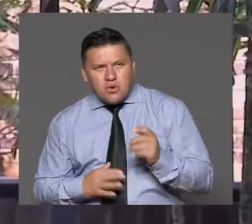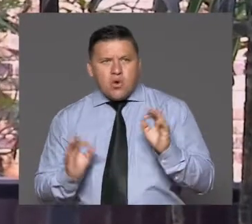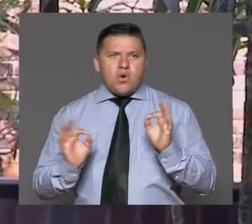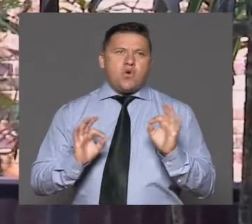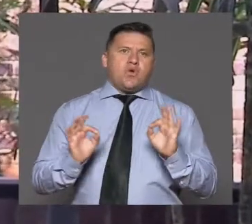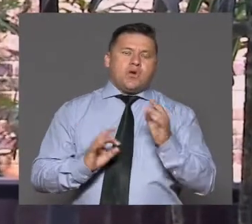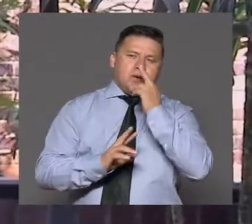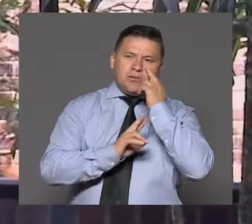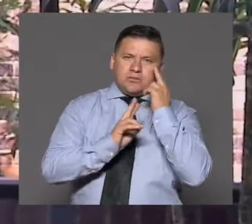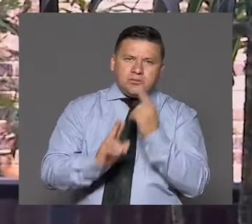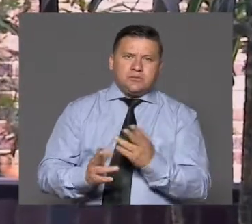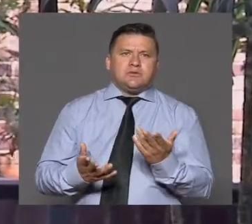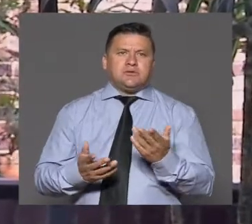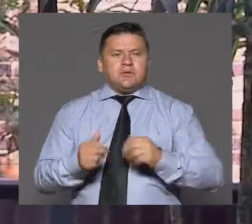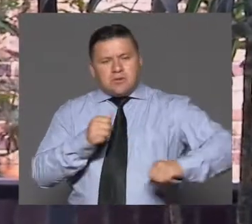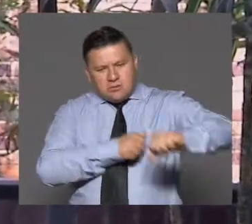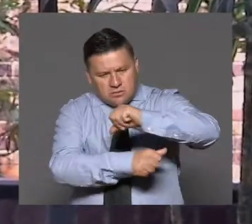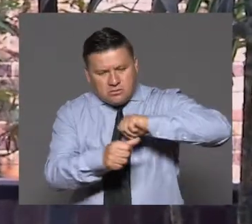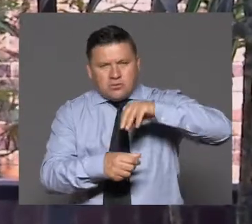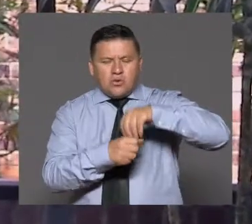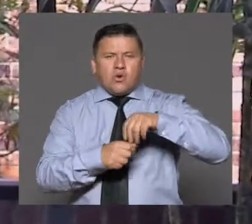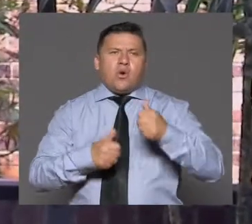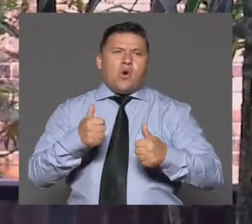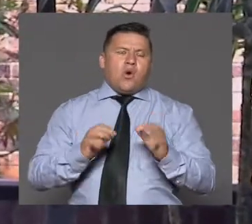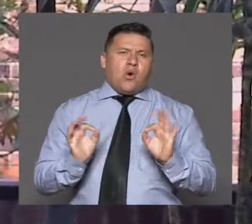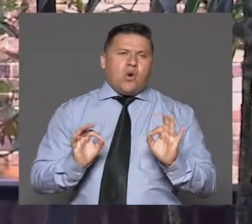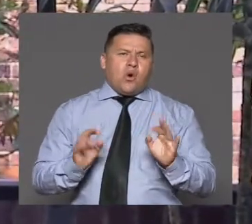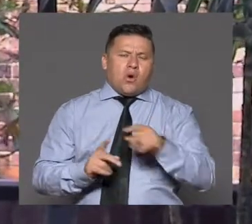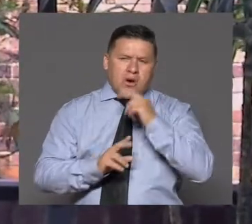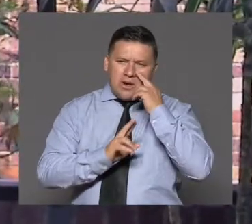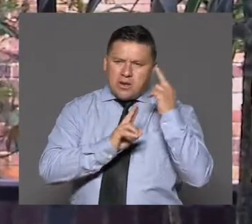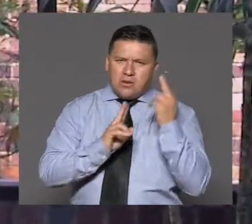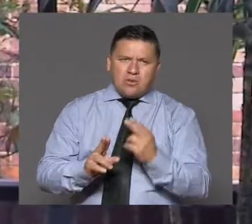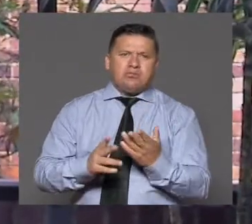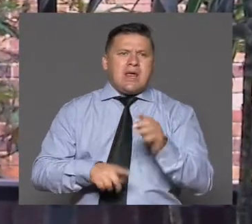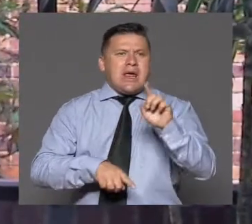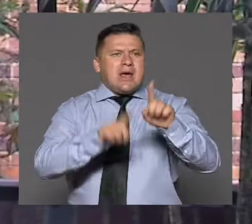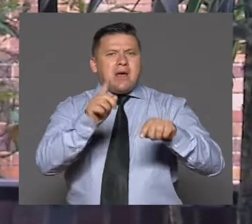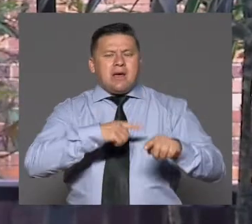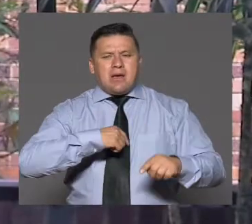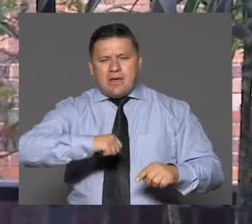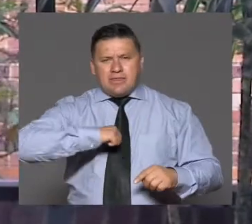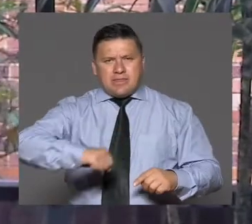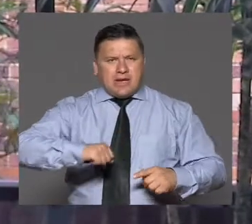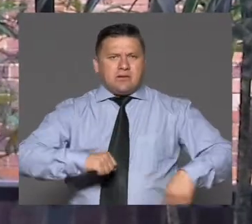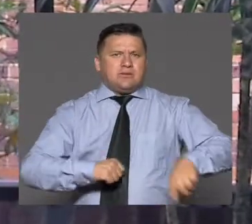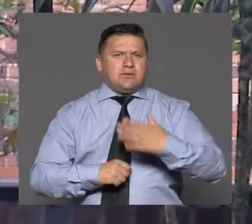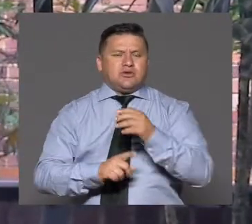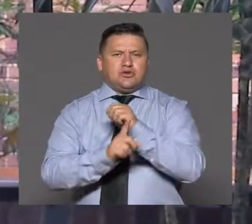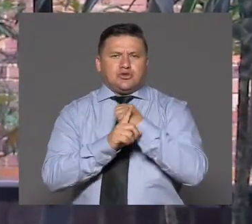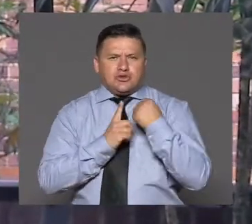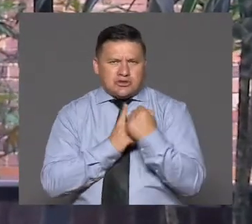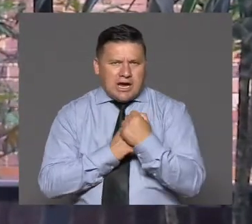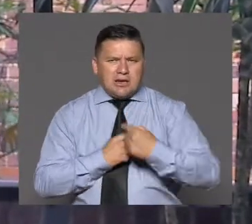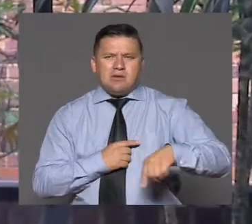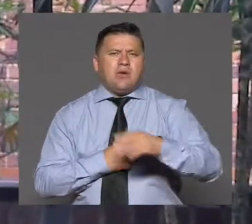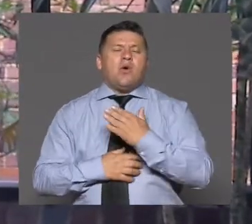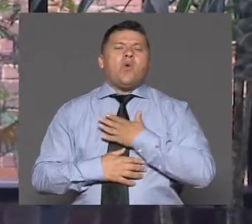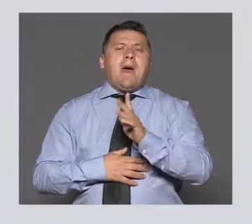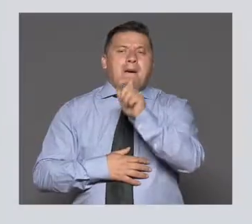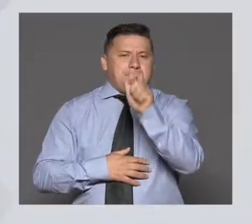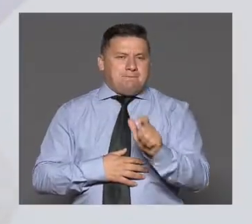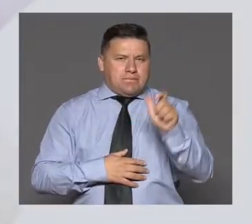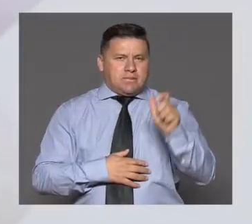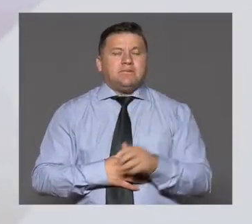cuando se va a reconocer una sustitución o cuando se va a reconocer algún derecho en materia social que tenga cualquier